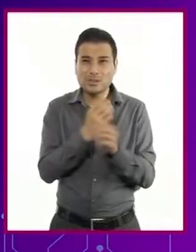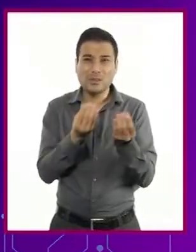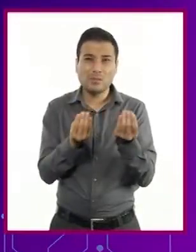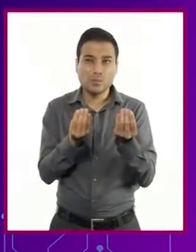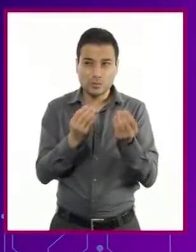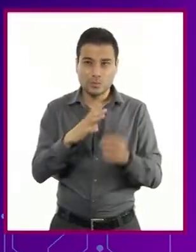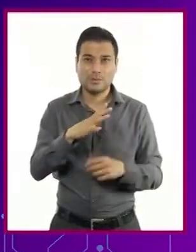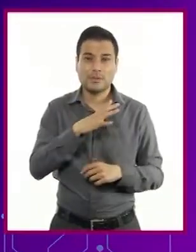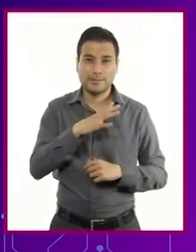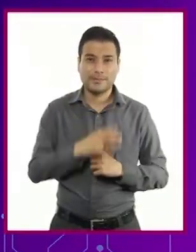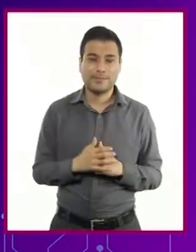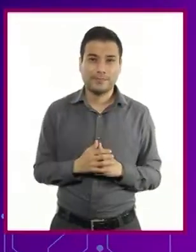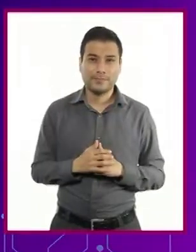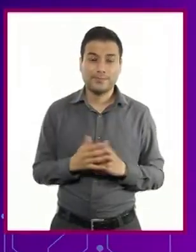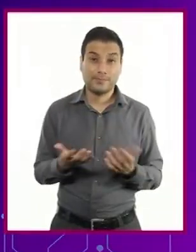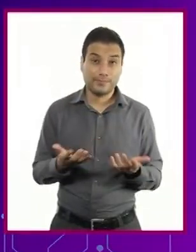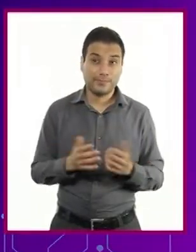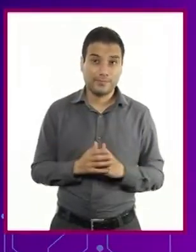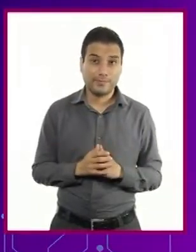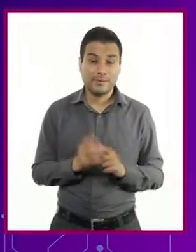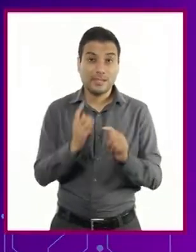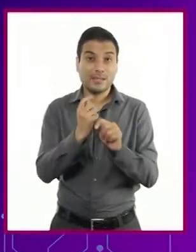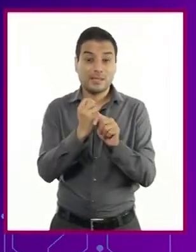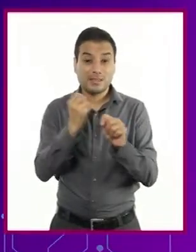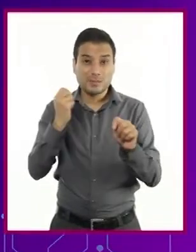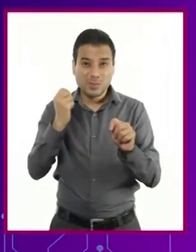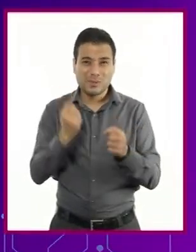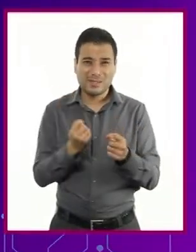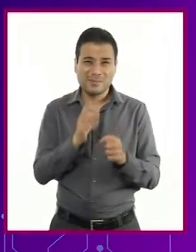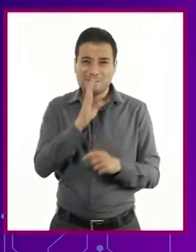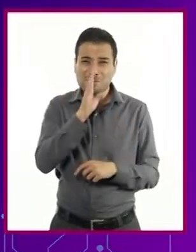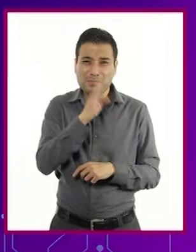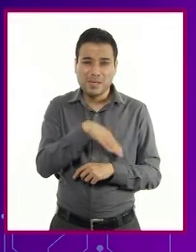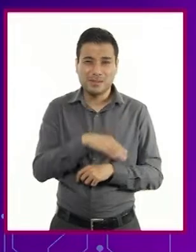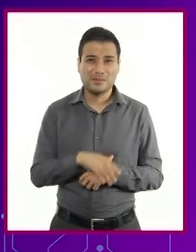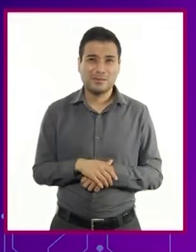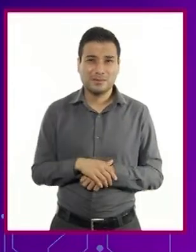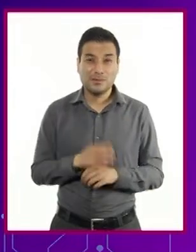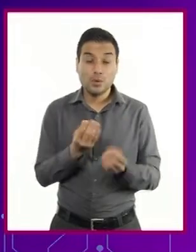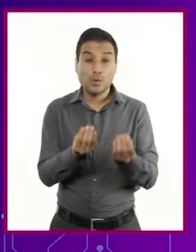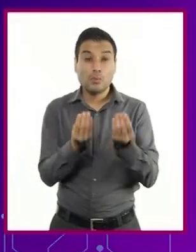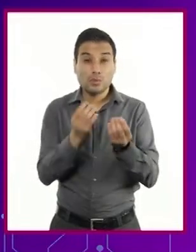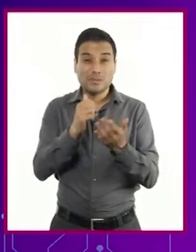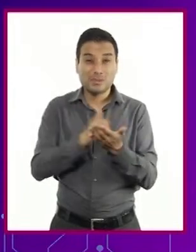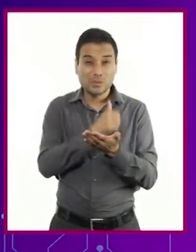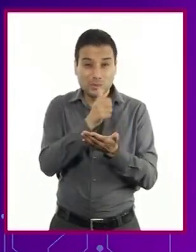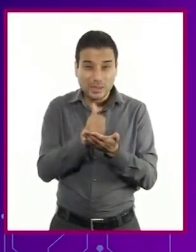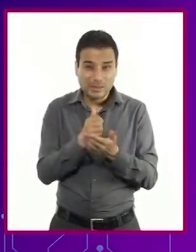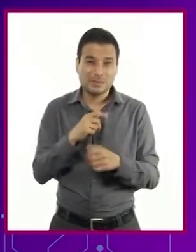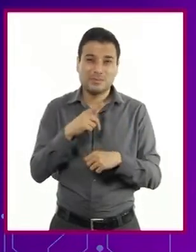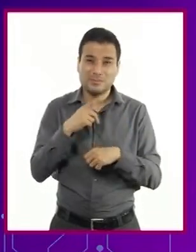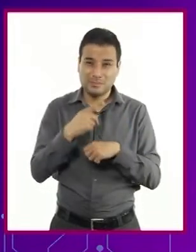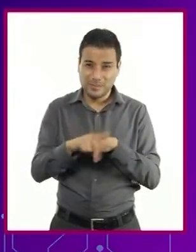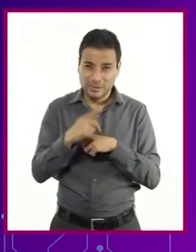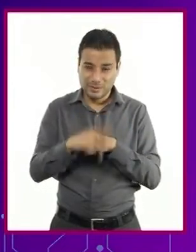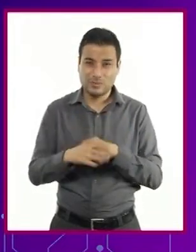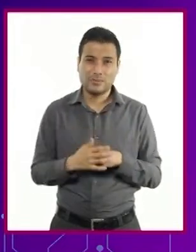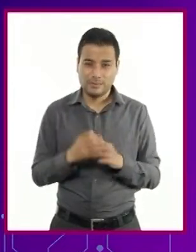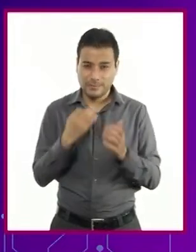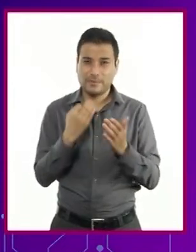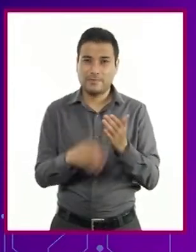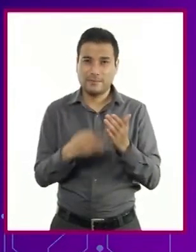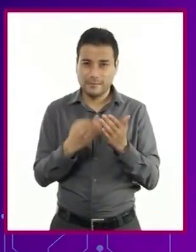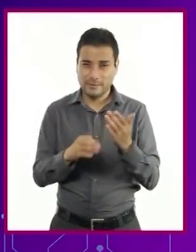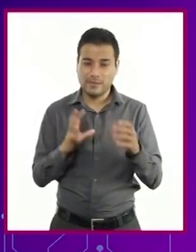en sus calles. Y por un sistema de transporte público ineficiente. Muchas ciudades son inseguras y no son incluyentes.